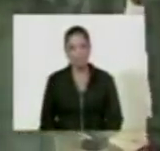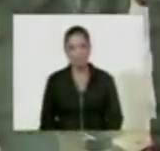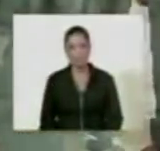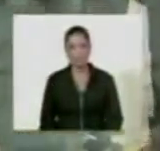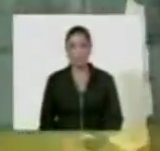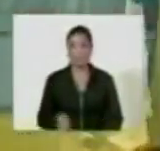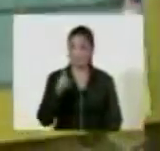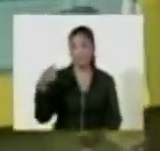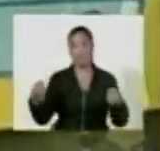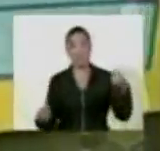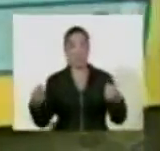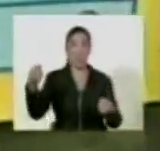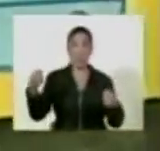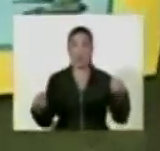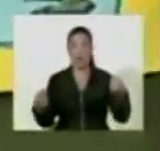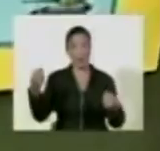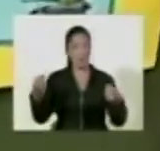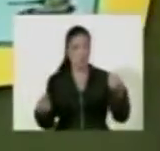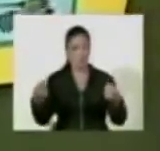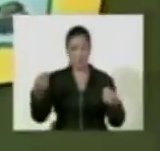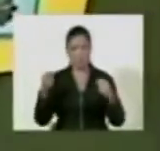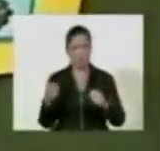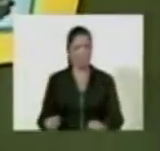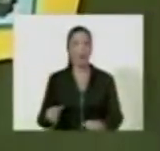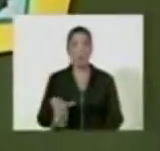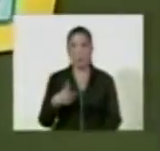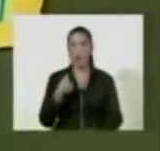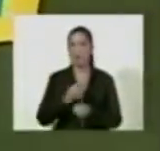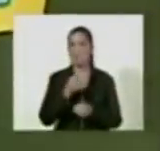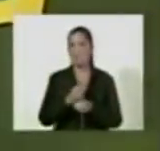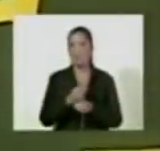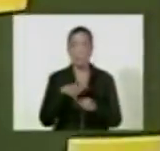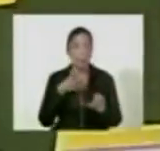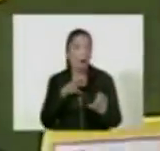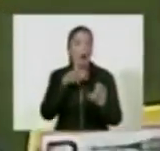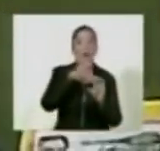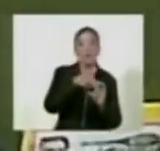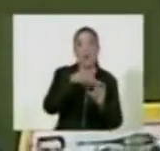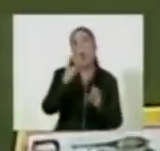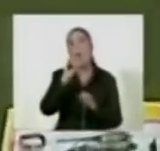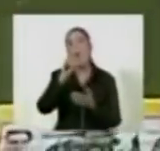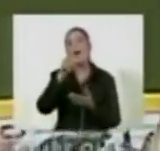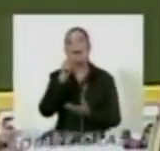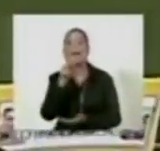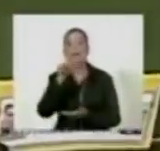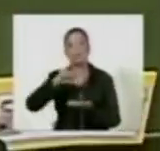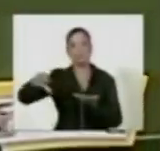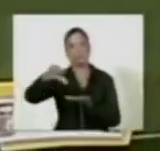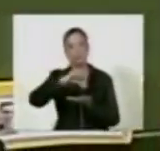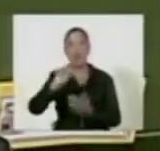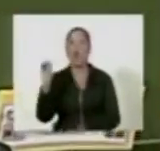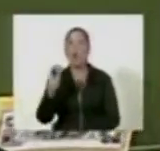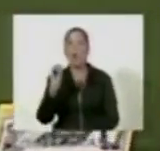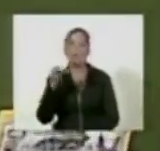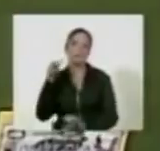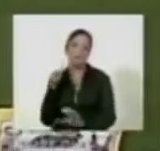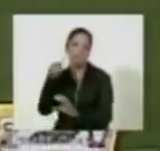vehículo multicarburado. Es un vehículo que puede trabajar con gasoil, querosén y gasolina en el tiempo que... Claro. Sí,